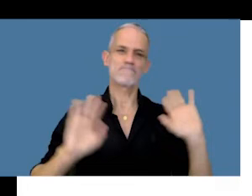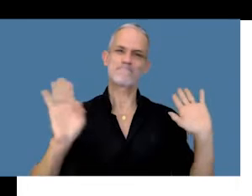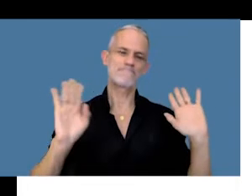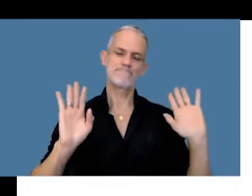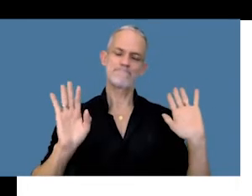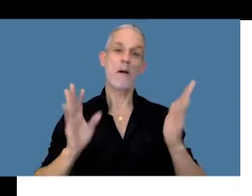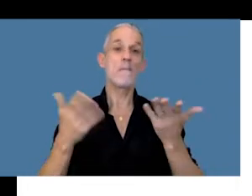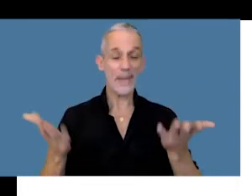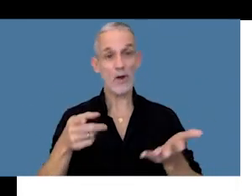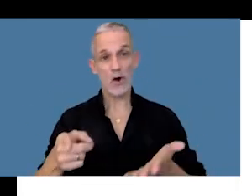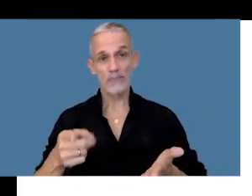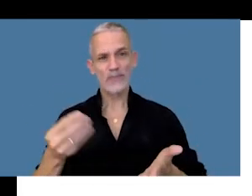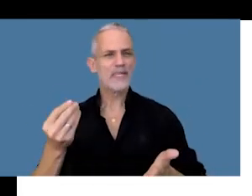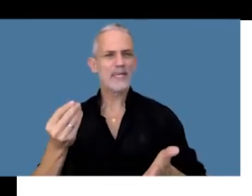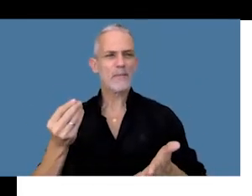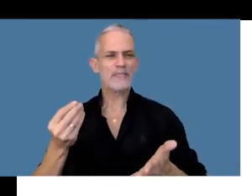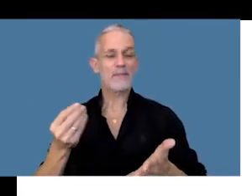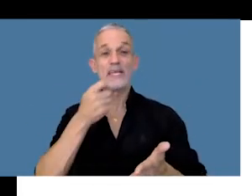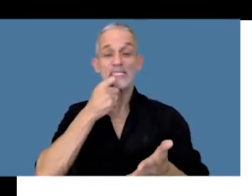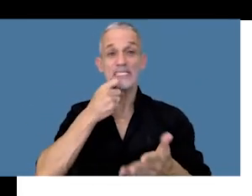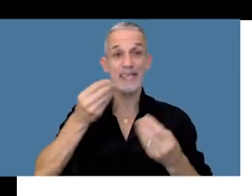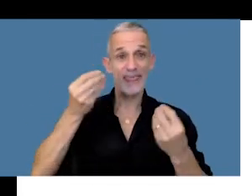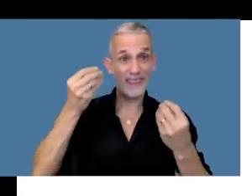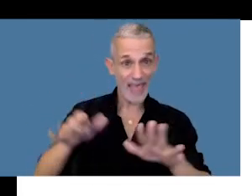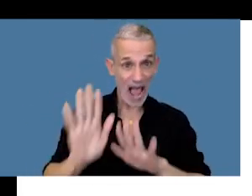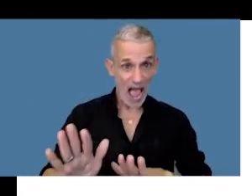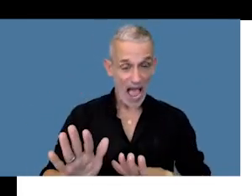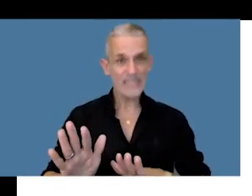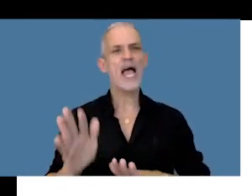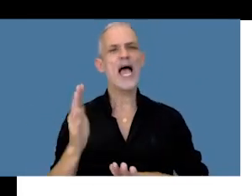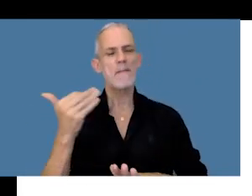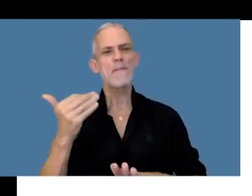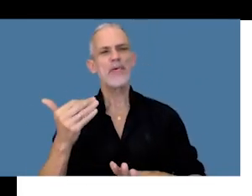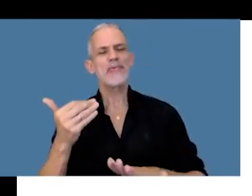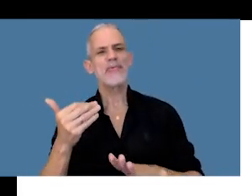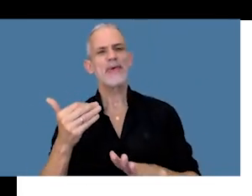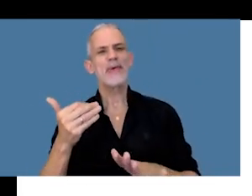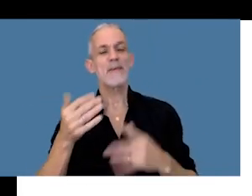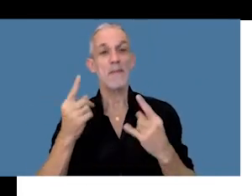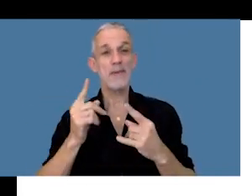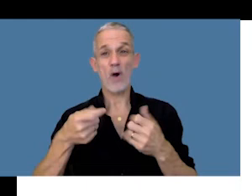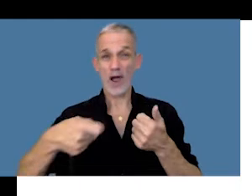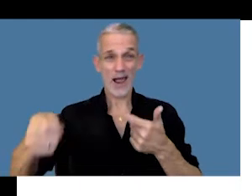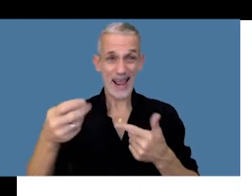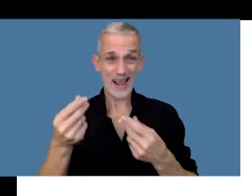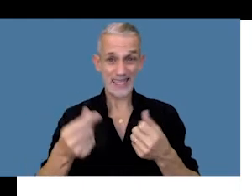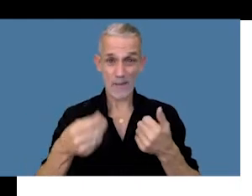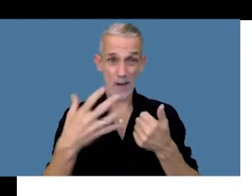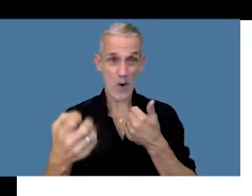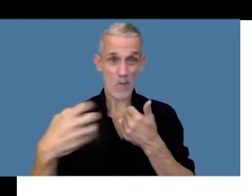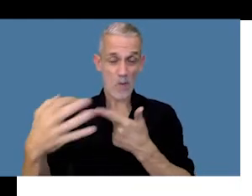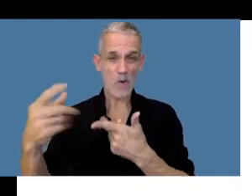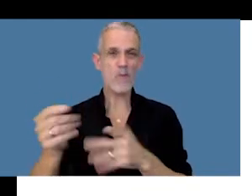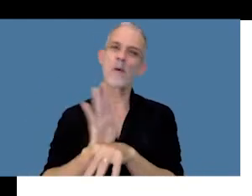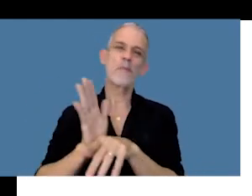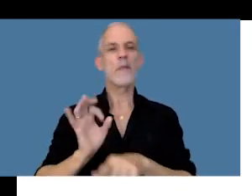pero ¿qué pasa? Si deja de serlo, va a poder tomar esos créditos fiscales como un